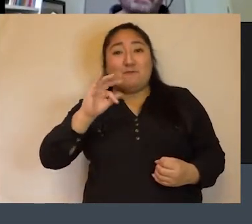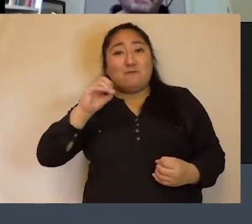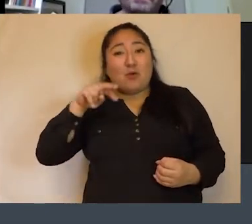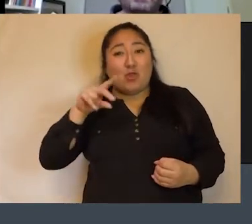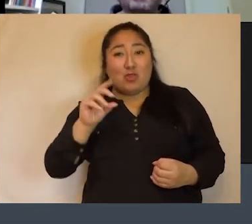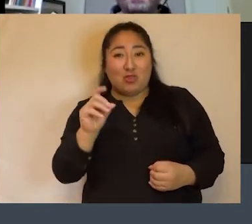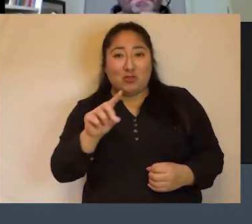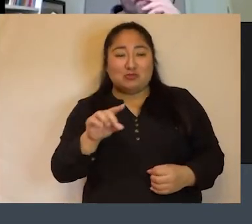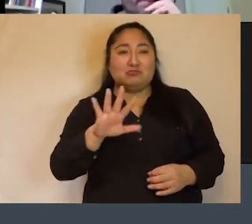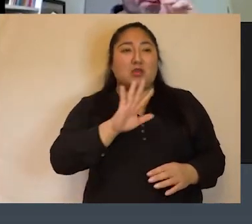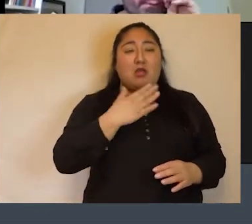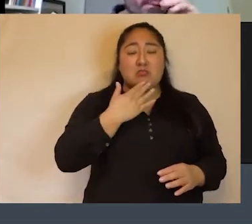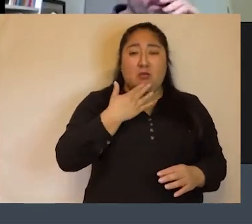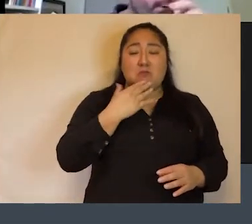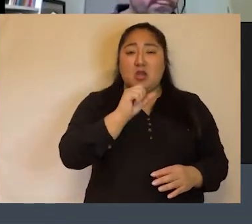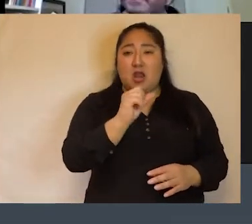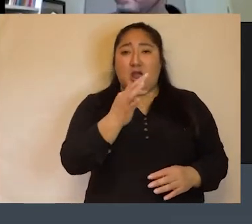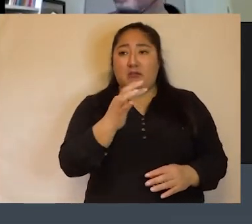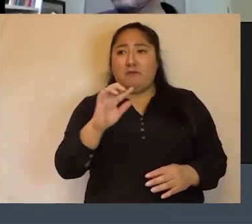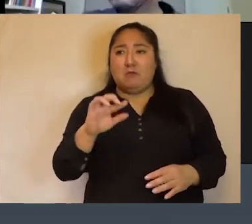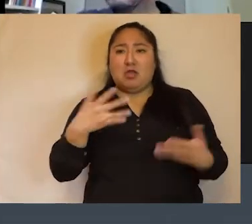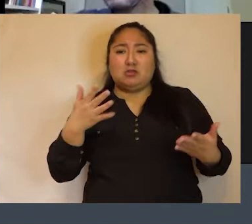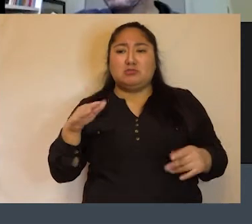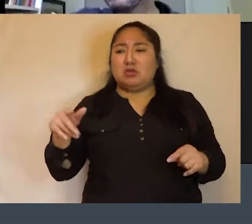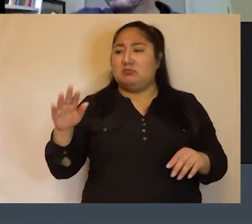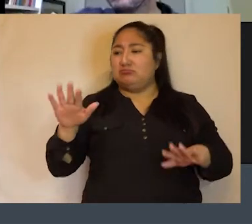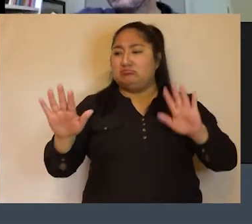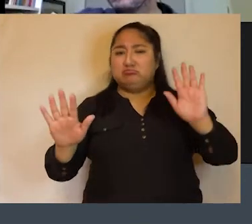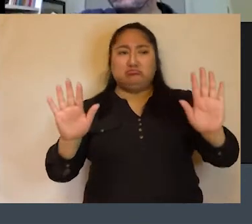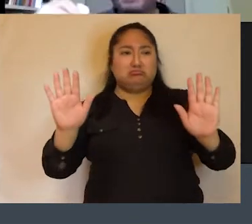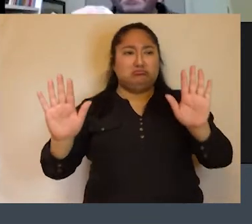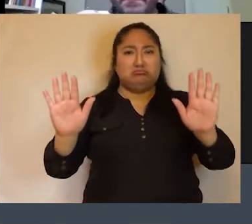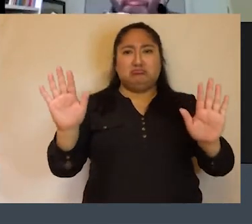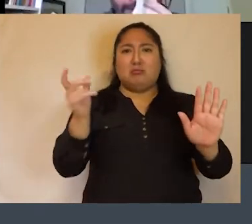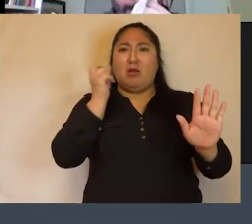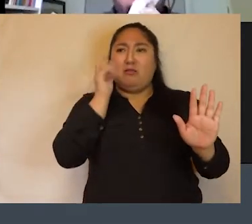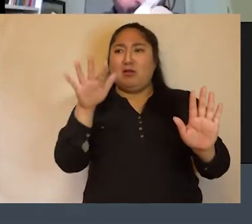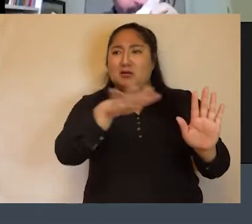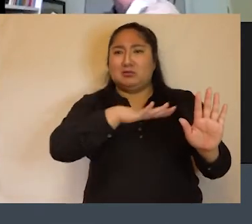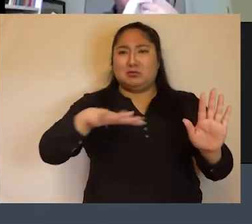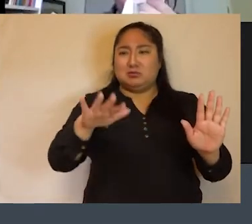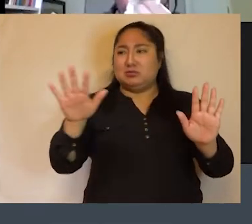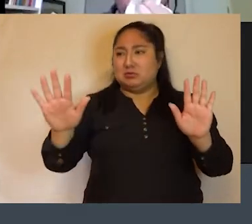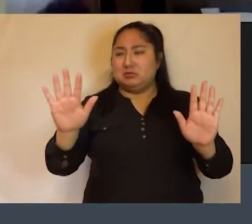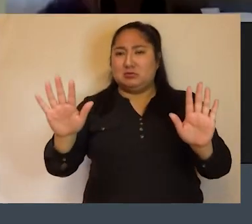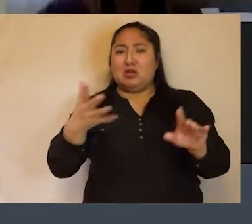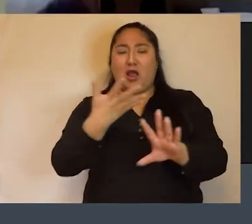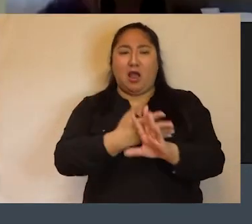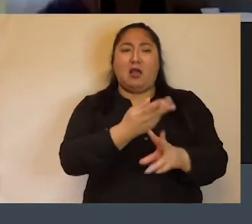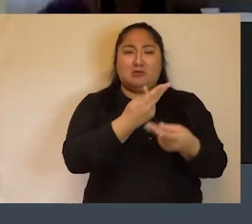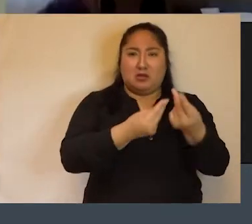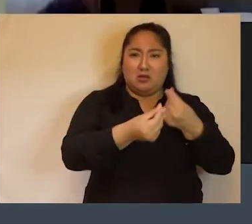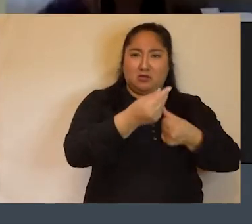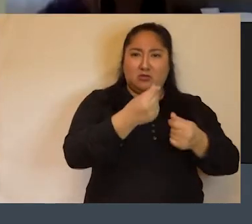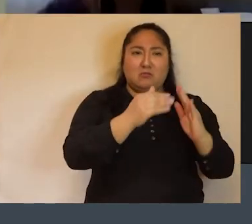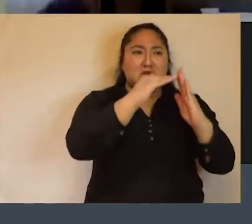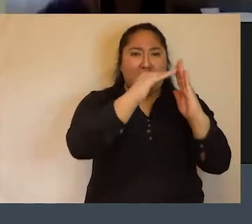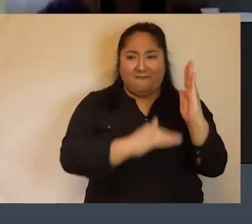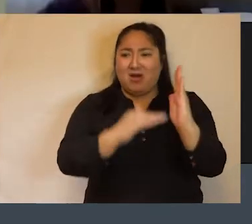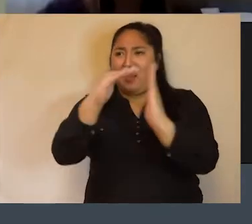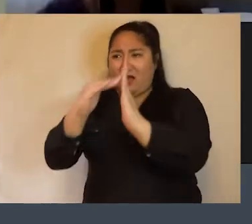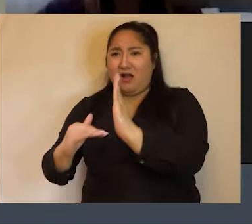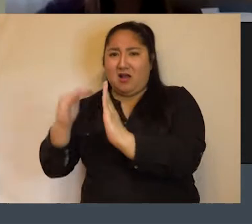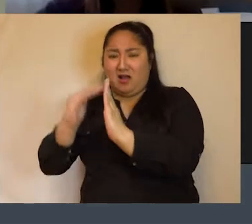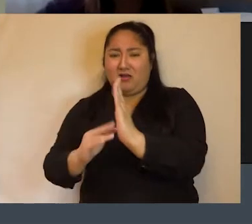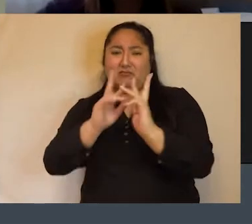hacen exactamente lo mismo, y cuando podríamos tener una situación en la cual podríamos aplicar mucha economía de escala,